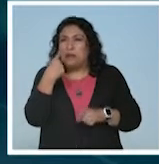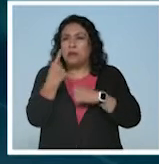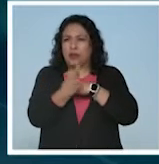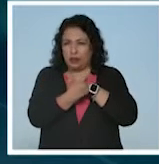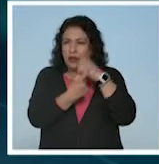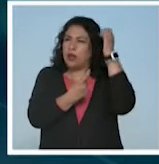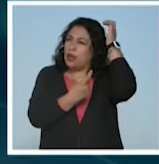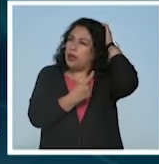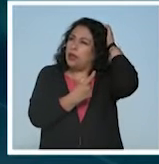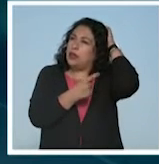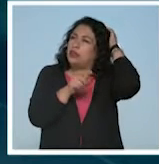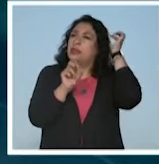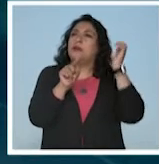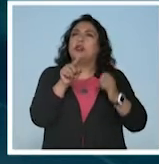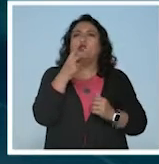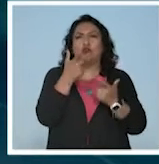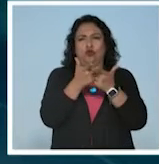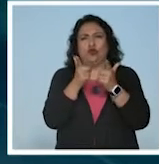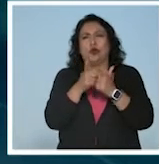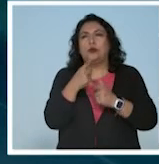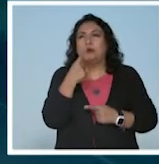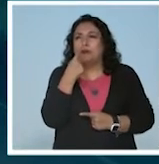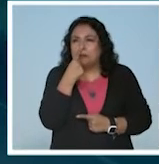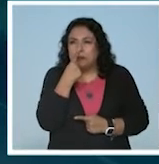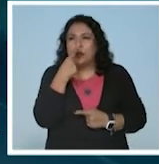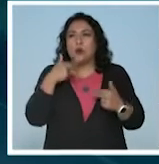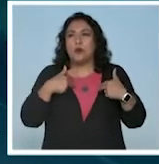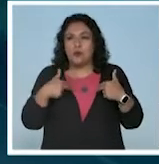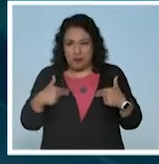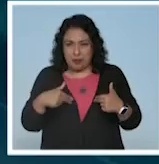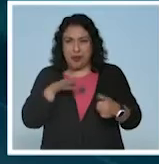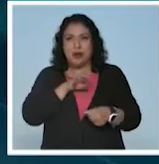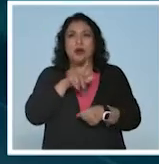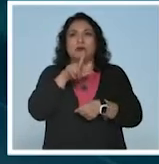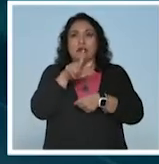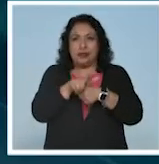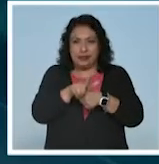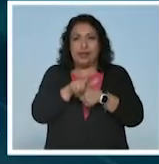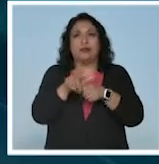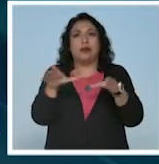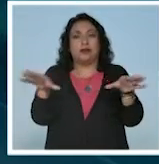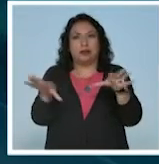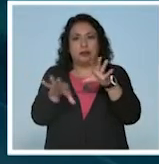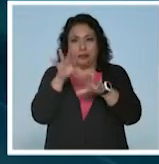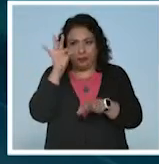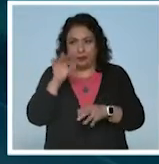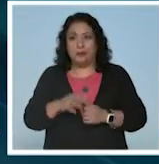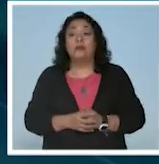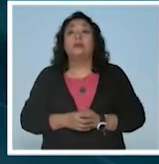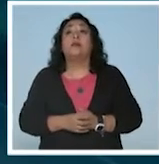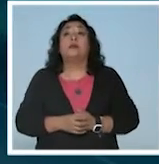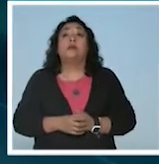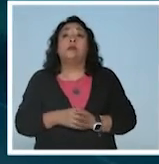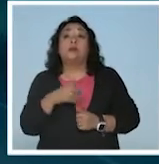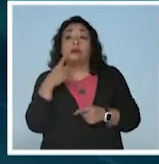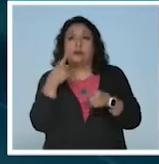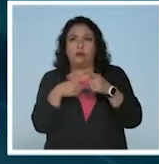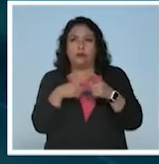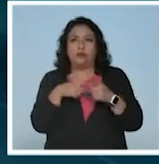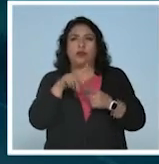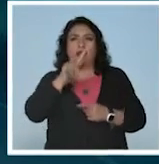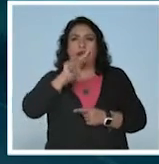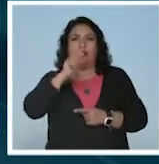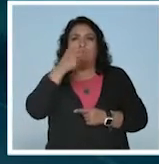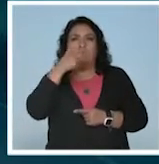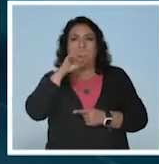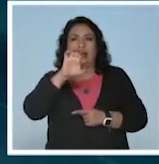e-nose, así como dos grupos de olfateadores humanos especialmente reclutados. Retomado por The